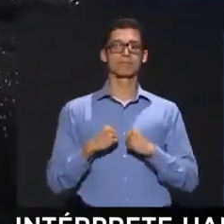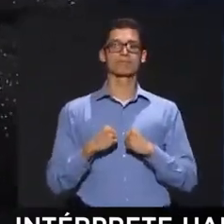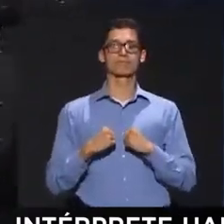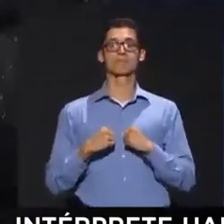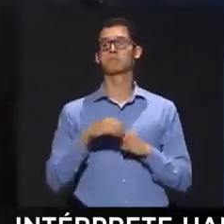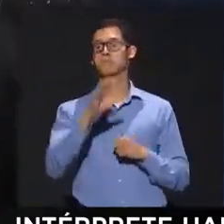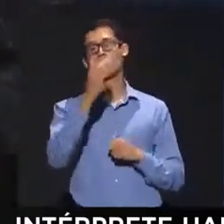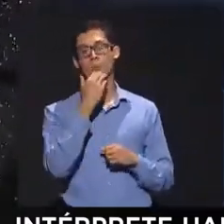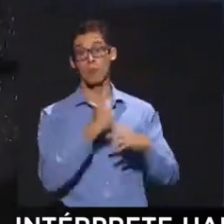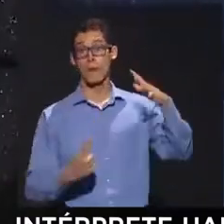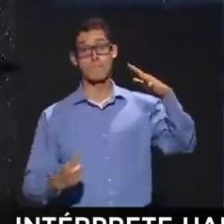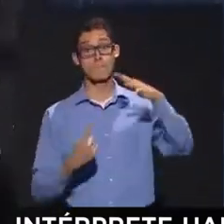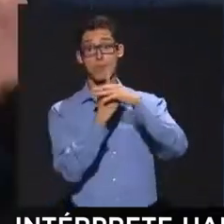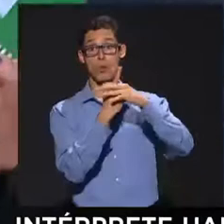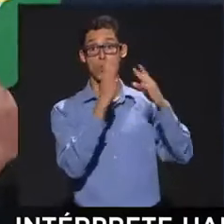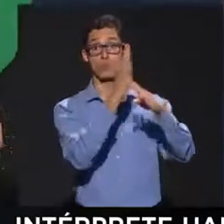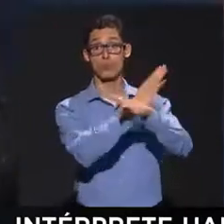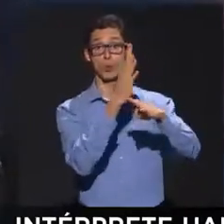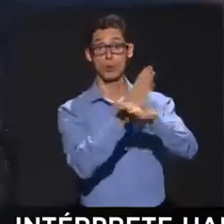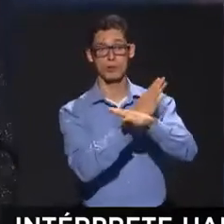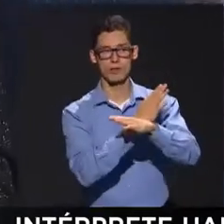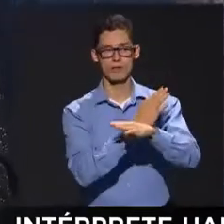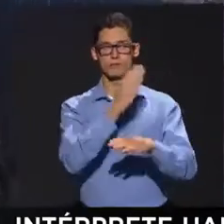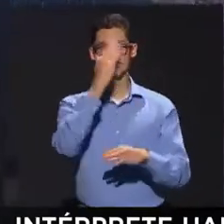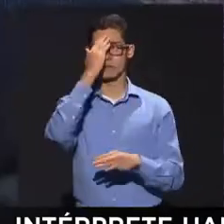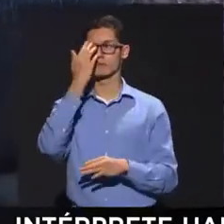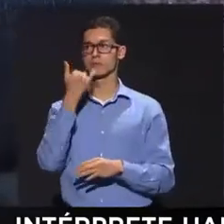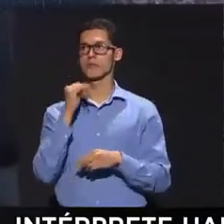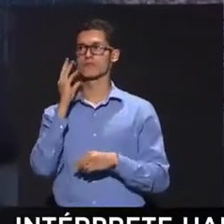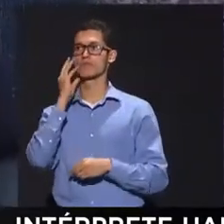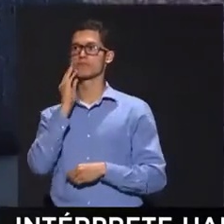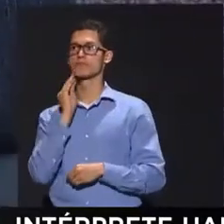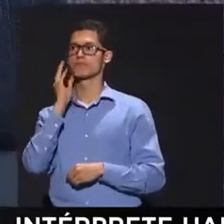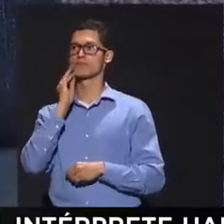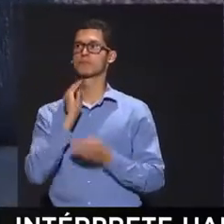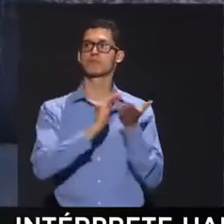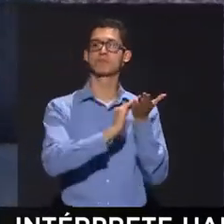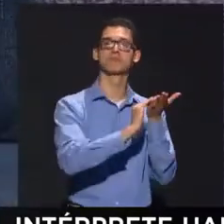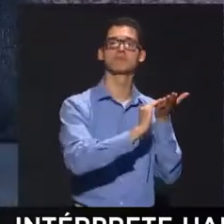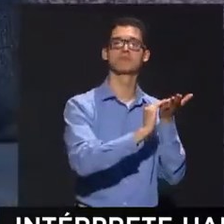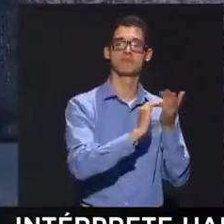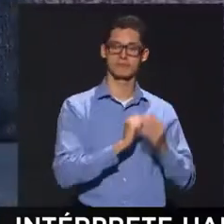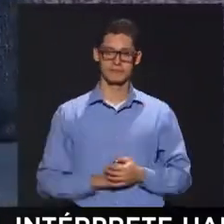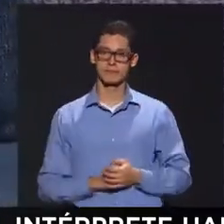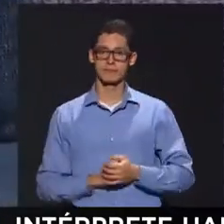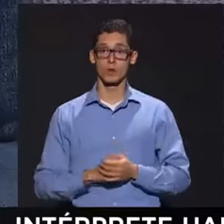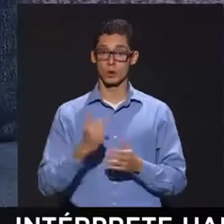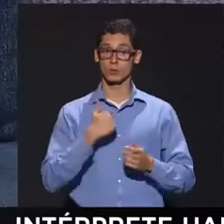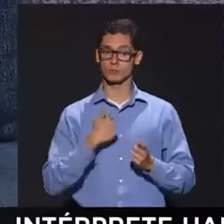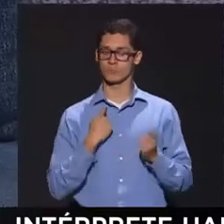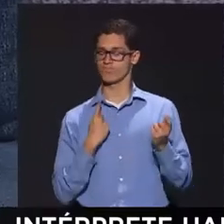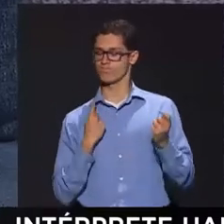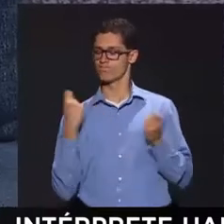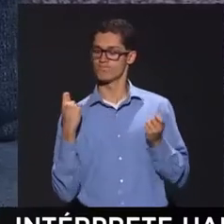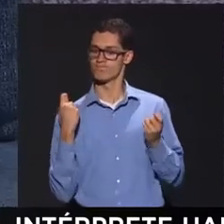de soluciones, cuando ya tenemos esos hábitos ya no es necesario, porque ya todo eso lo sabemos. Bueno, no, yo tengo que